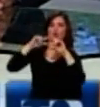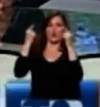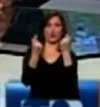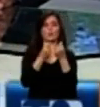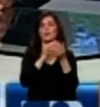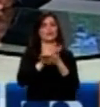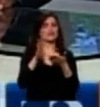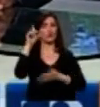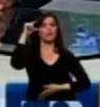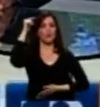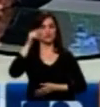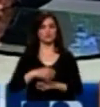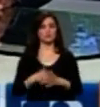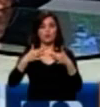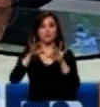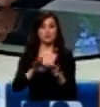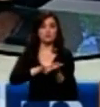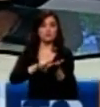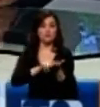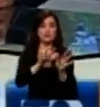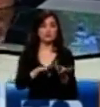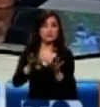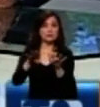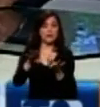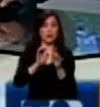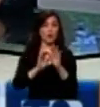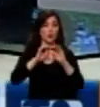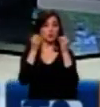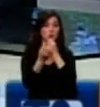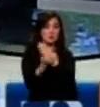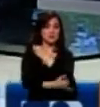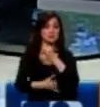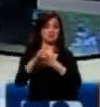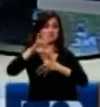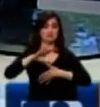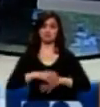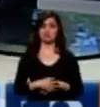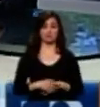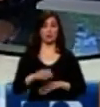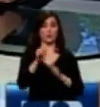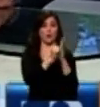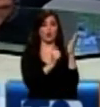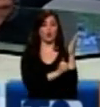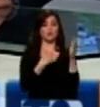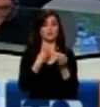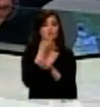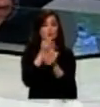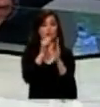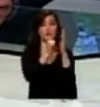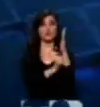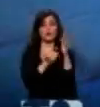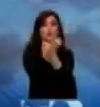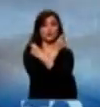gobierno no Se confirmó que se haya reunido con el secretario de la oea el alcalde contó su agenda vía